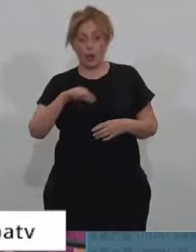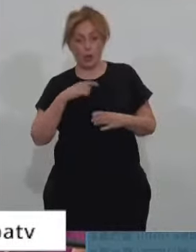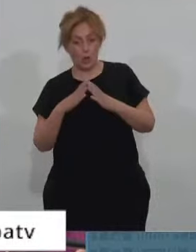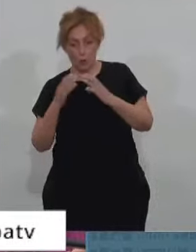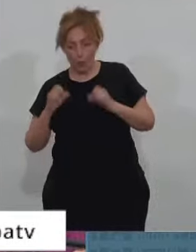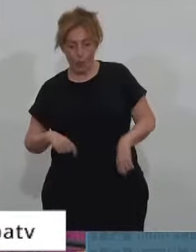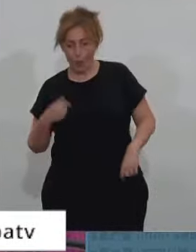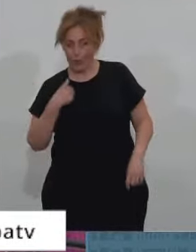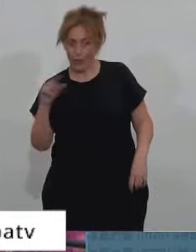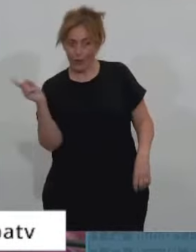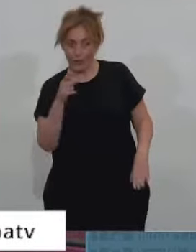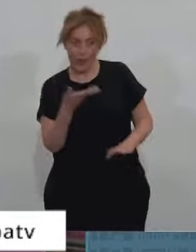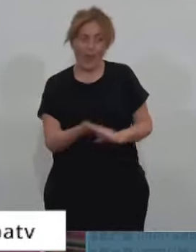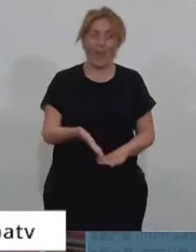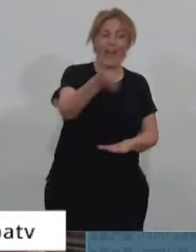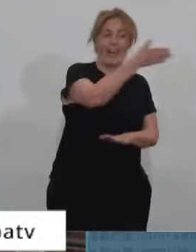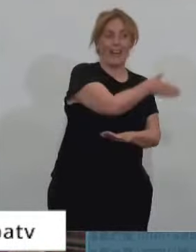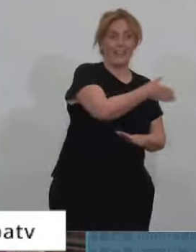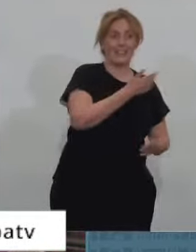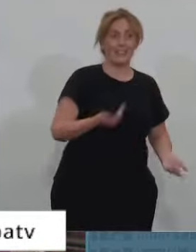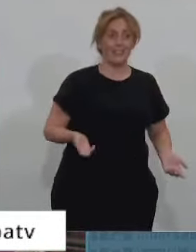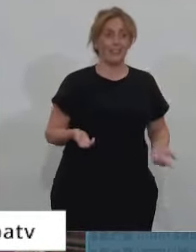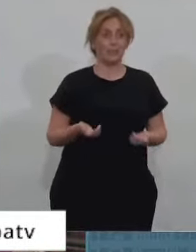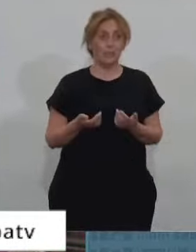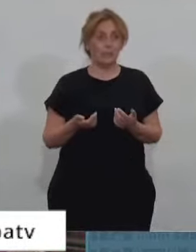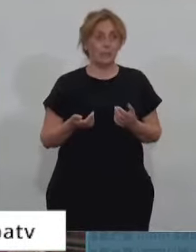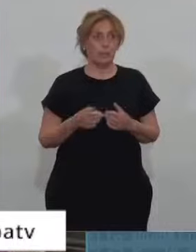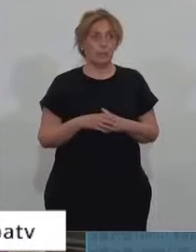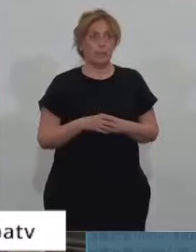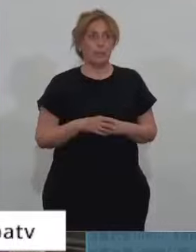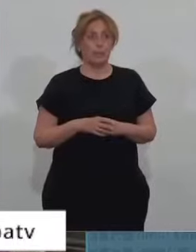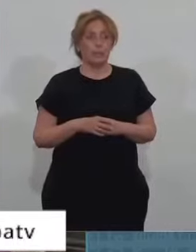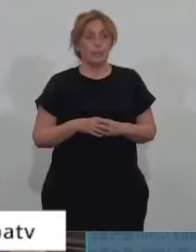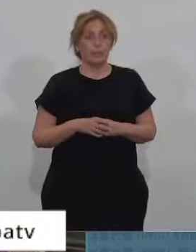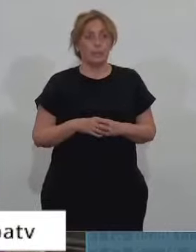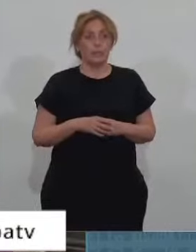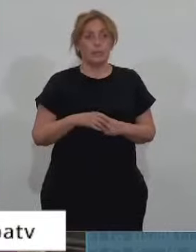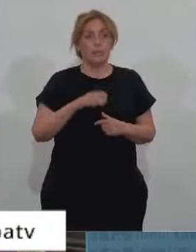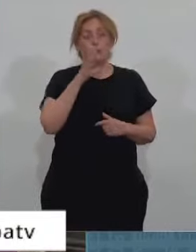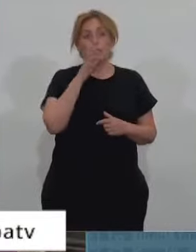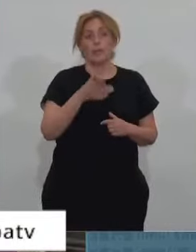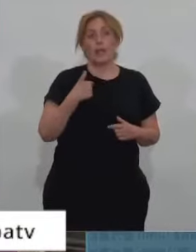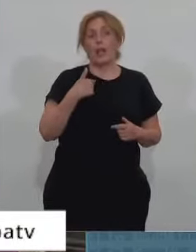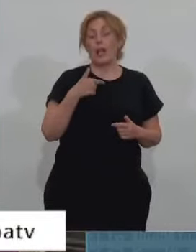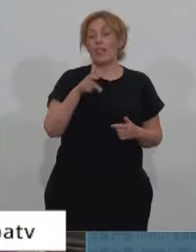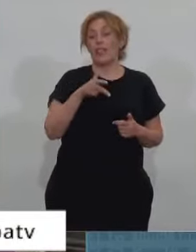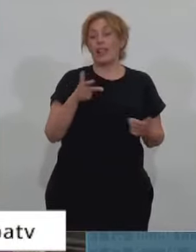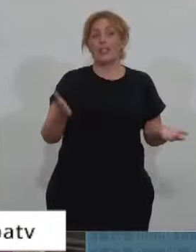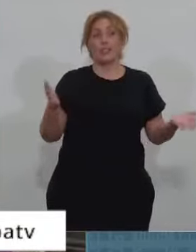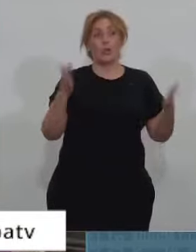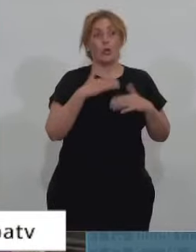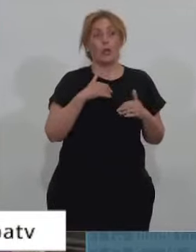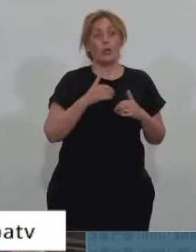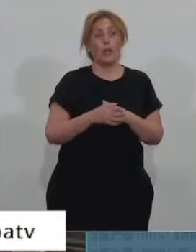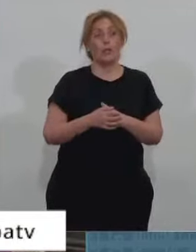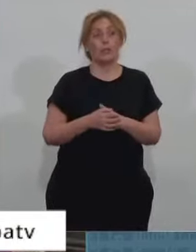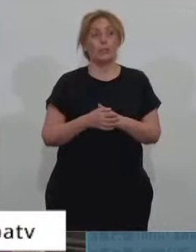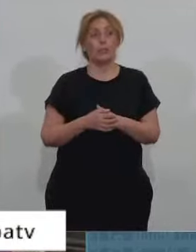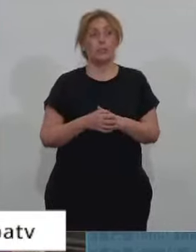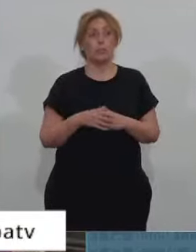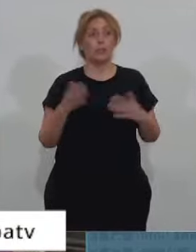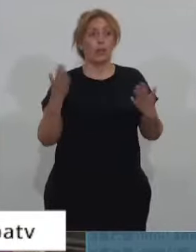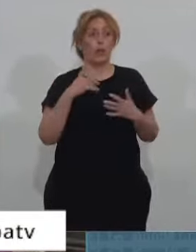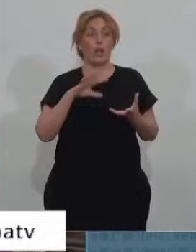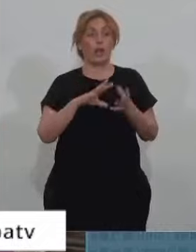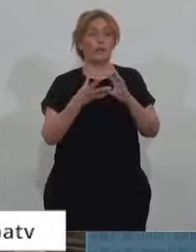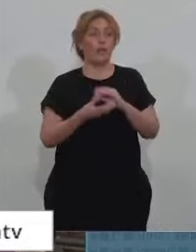perdido. Y ahora los que no lo tenían o tenían la solicitud sobre la mesa, pues que se adapten. Y se están tramitando ya solicitudes,